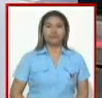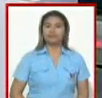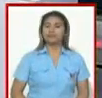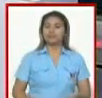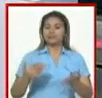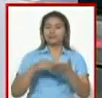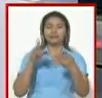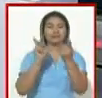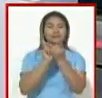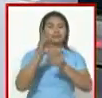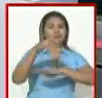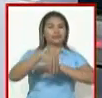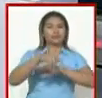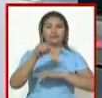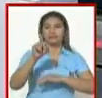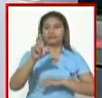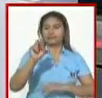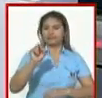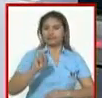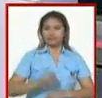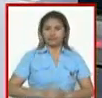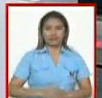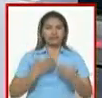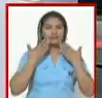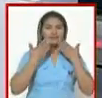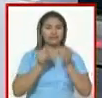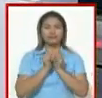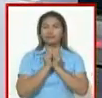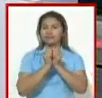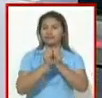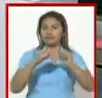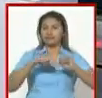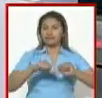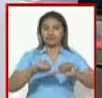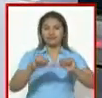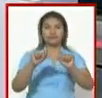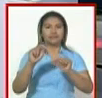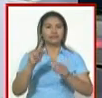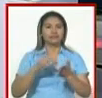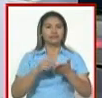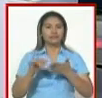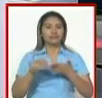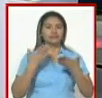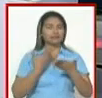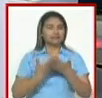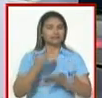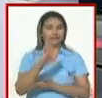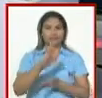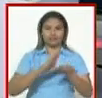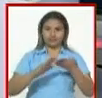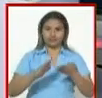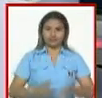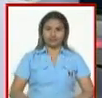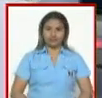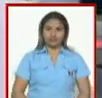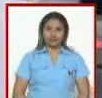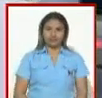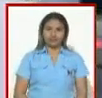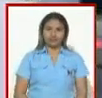nos volvemos a reencontrar esta noche a las 20 horas con 30 minutos gracias por su compañía continúe con nuestra programación buenas tardes